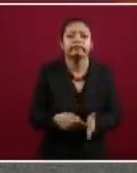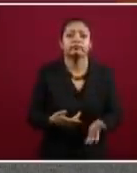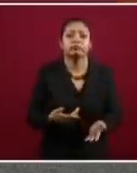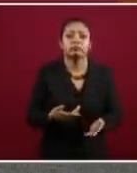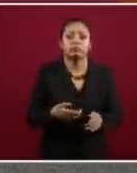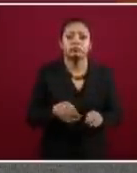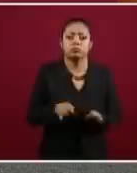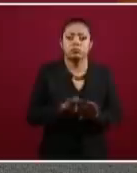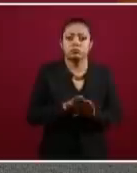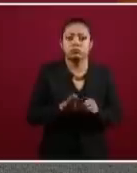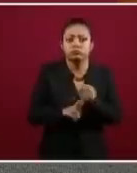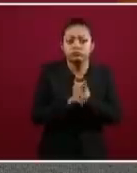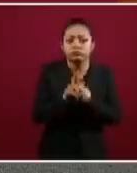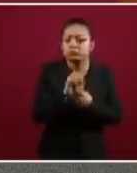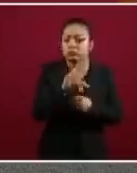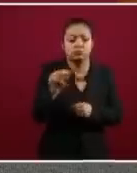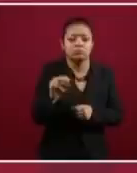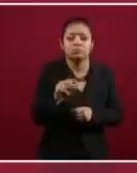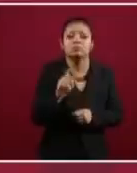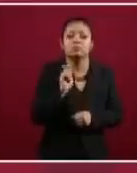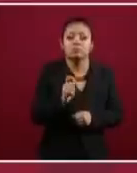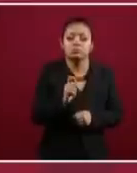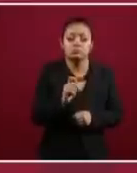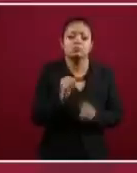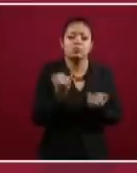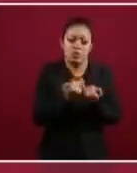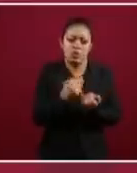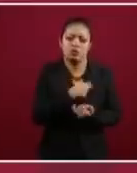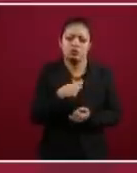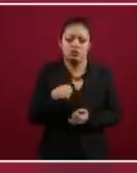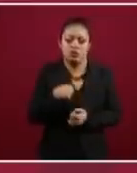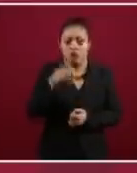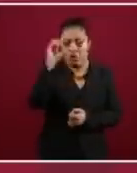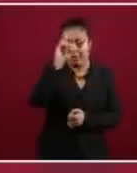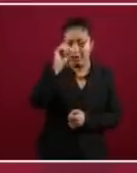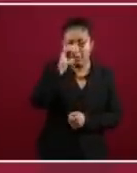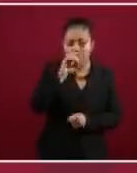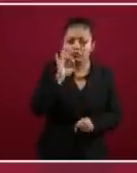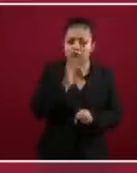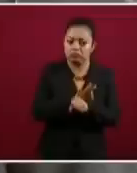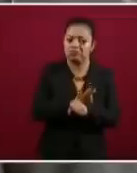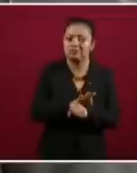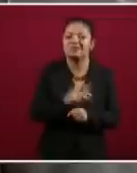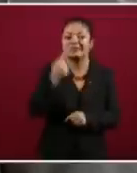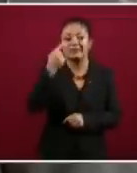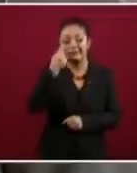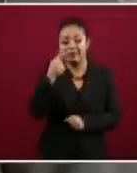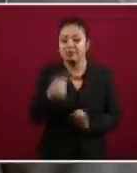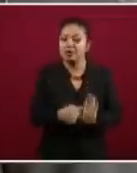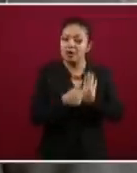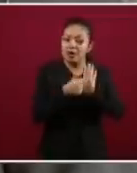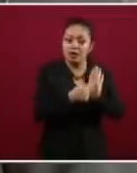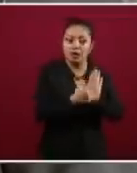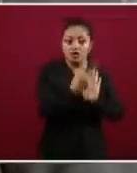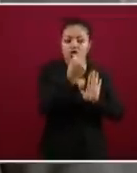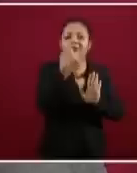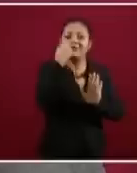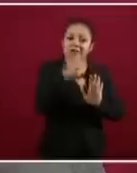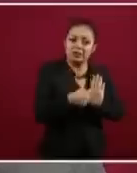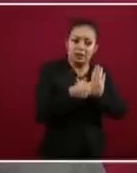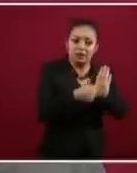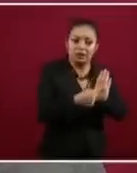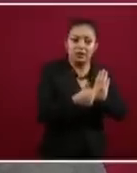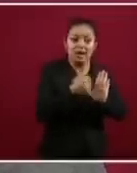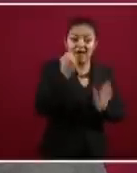siempre y defendiendo nuestros puntos de vista, desde luego con argumentos, sin imposiciones.